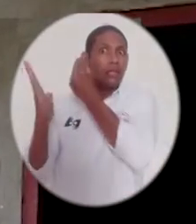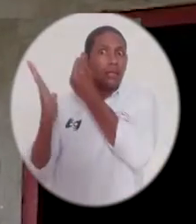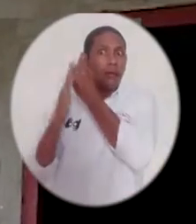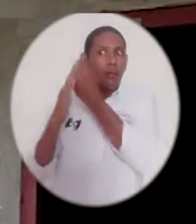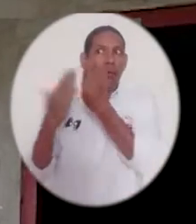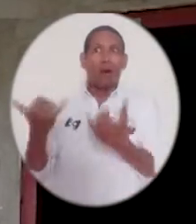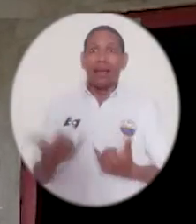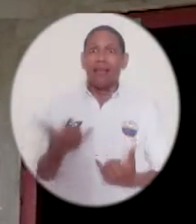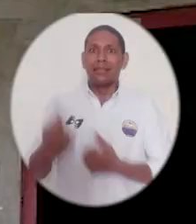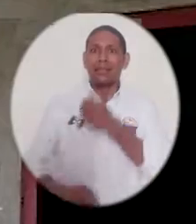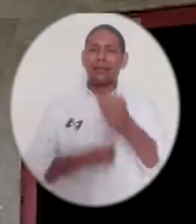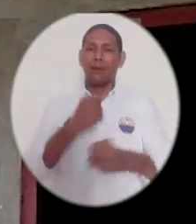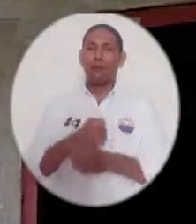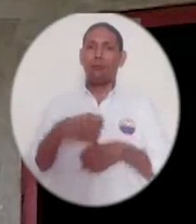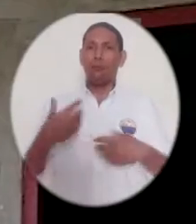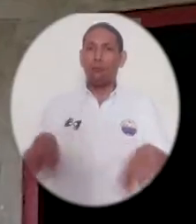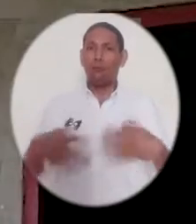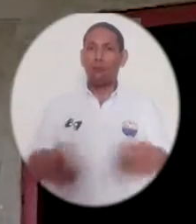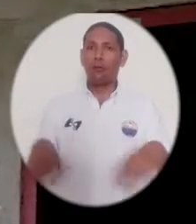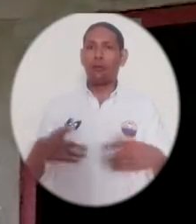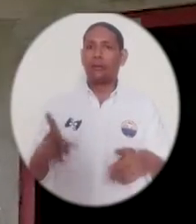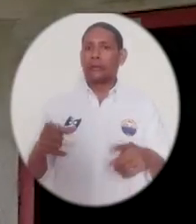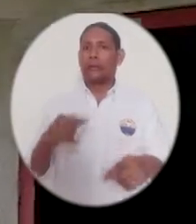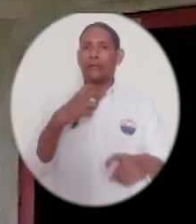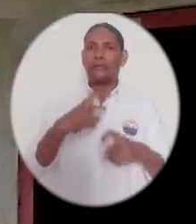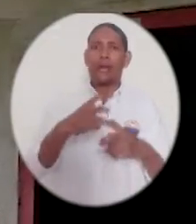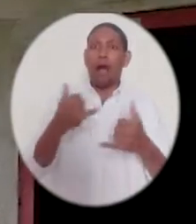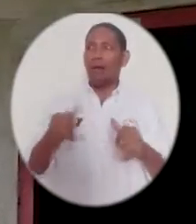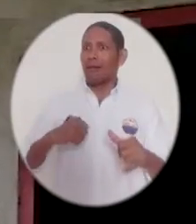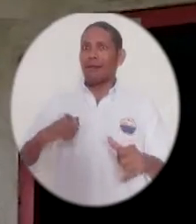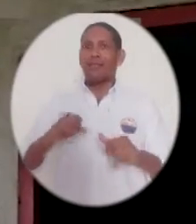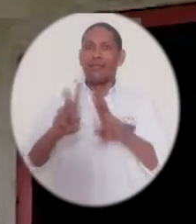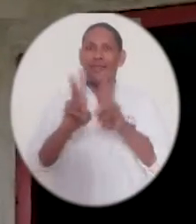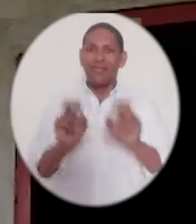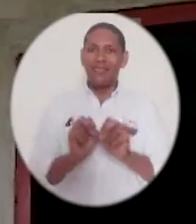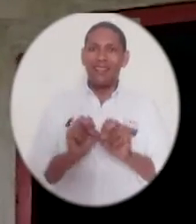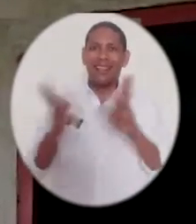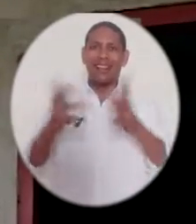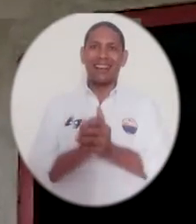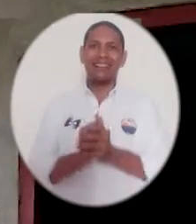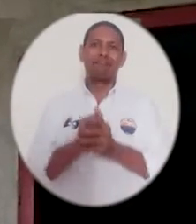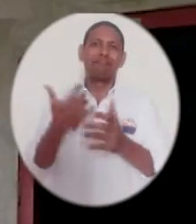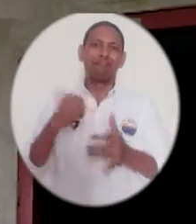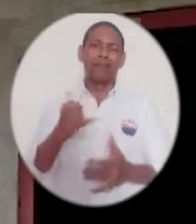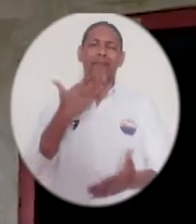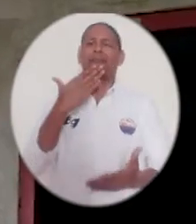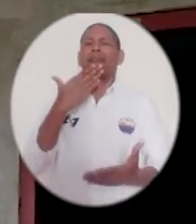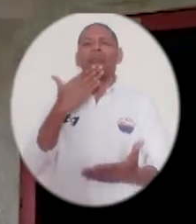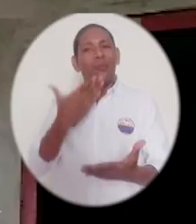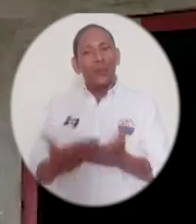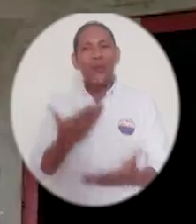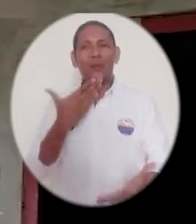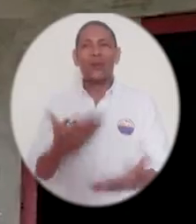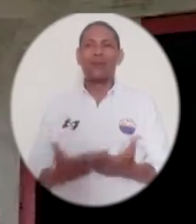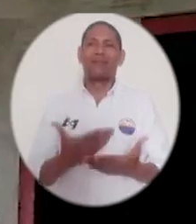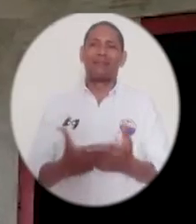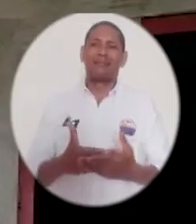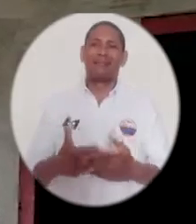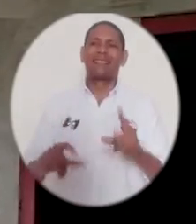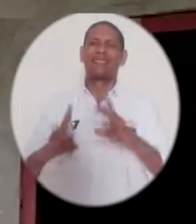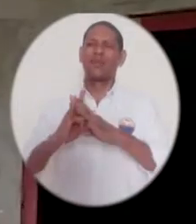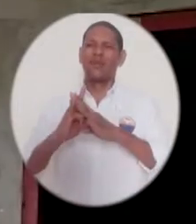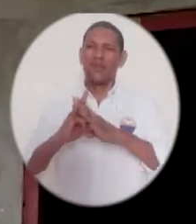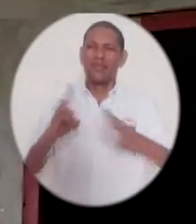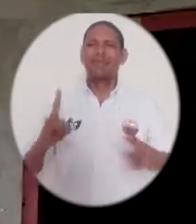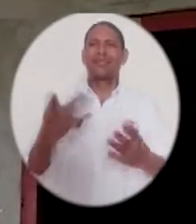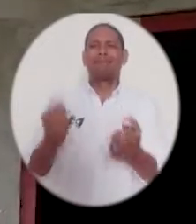Saber Pro que me tocan este año. Y tampoco también tuve problemas también con el internet. Y entonces estoy muy, muy agradecida. Muchísimas gracias